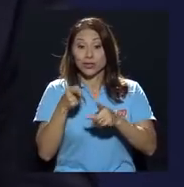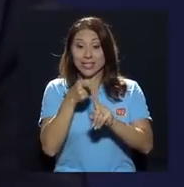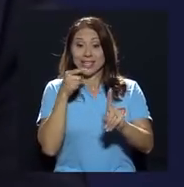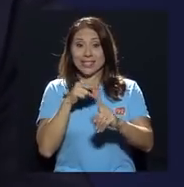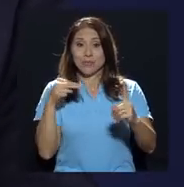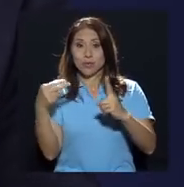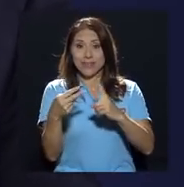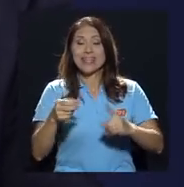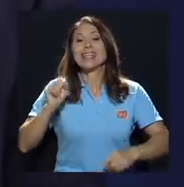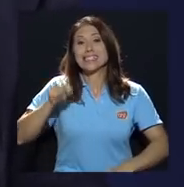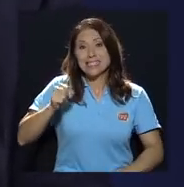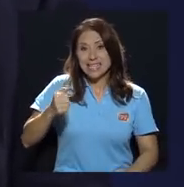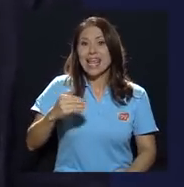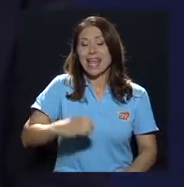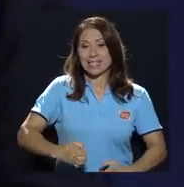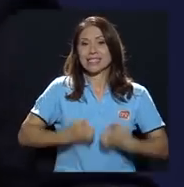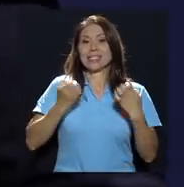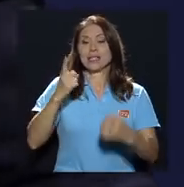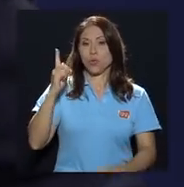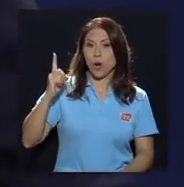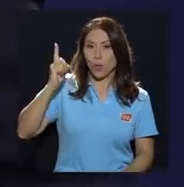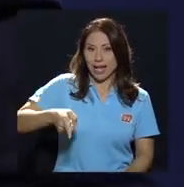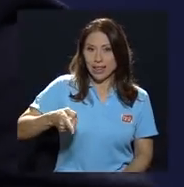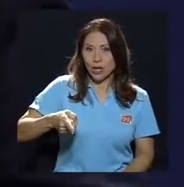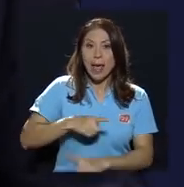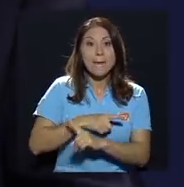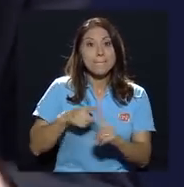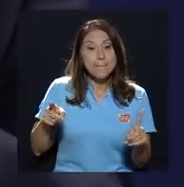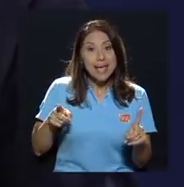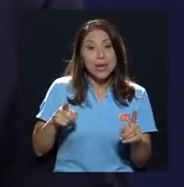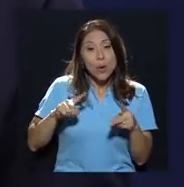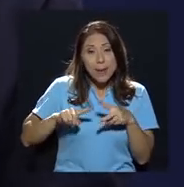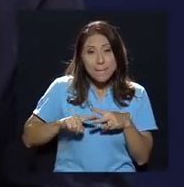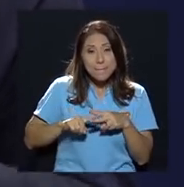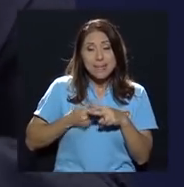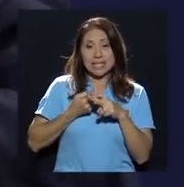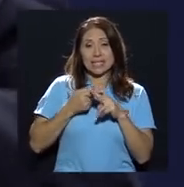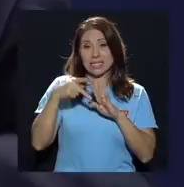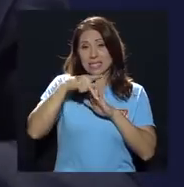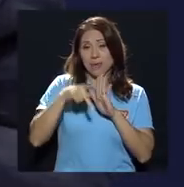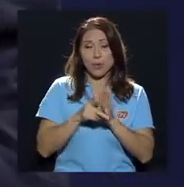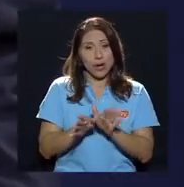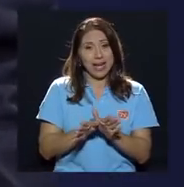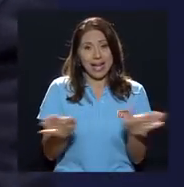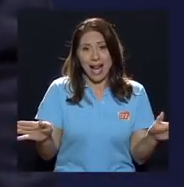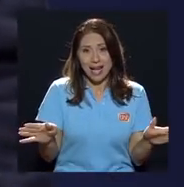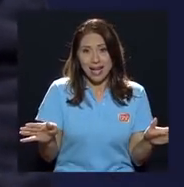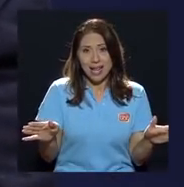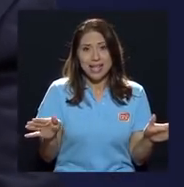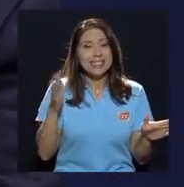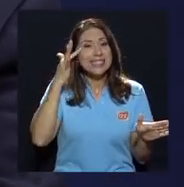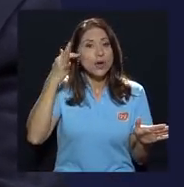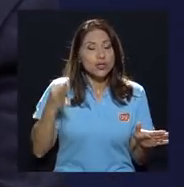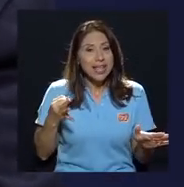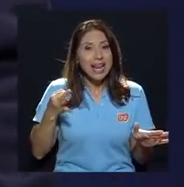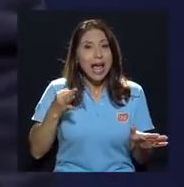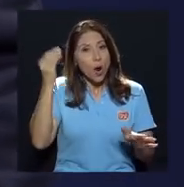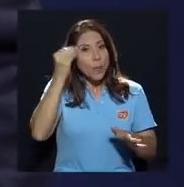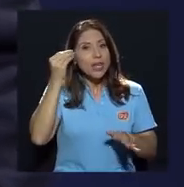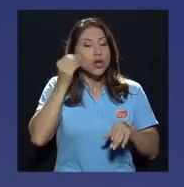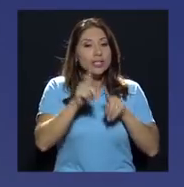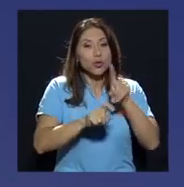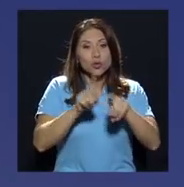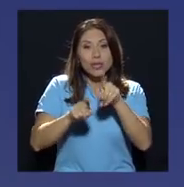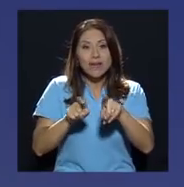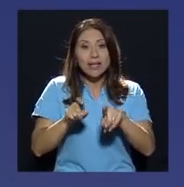punto de vista si existe una obligatoriedad pero en principio en general se consideran las opiniones cognitivas son